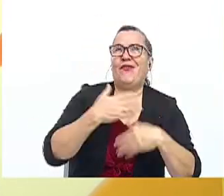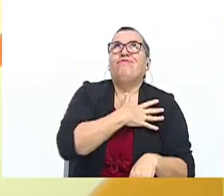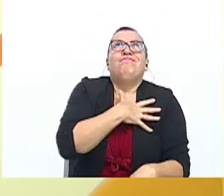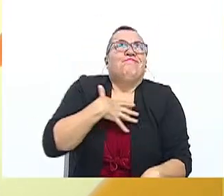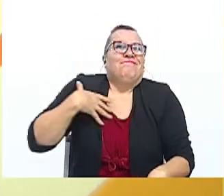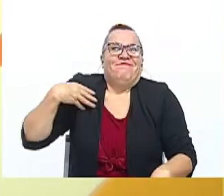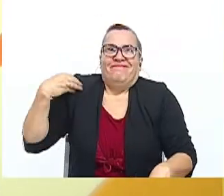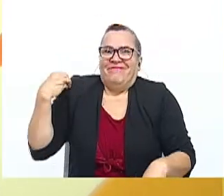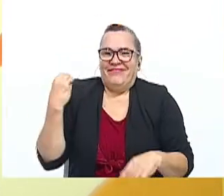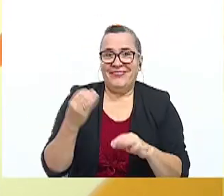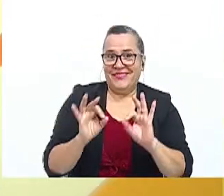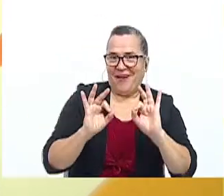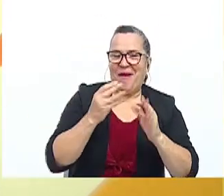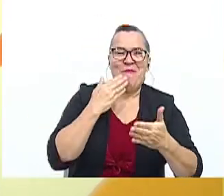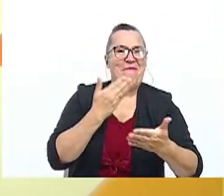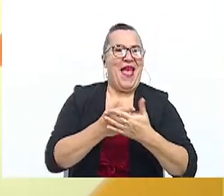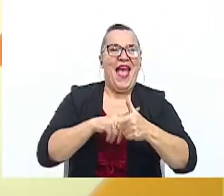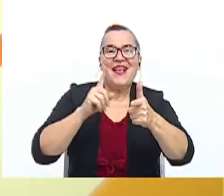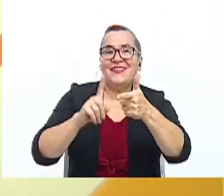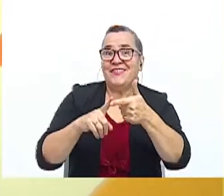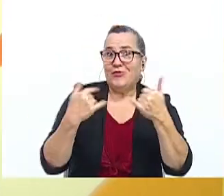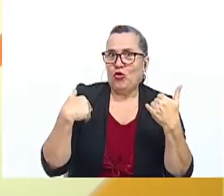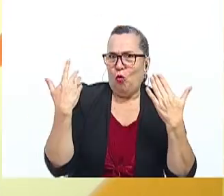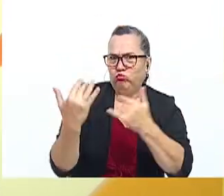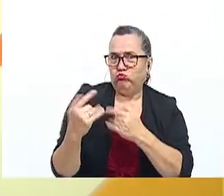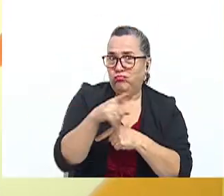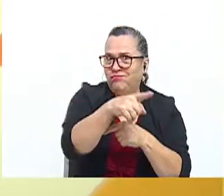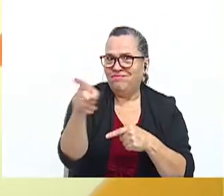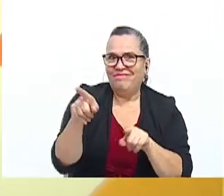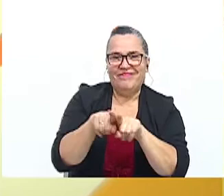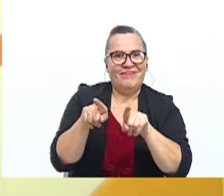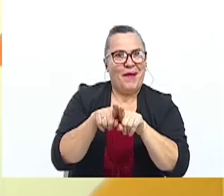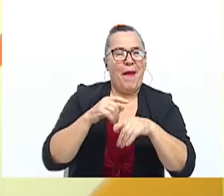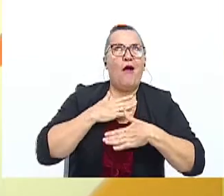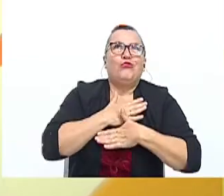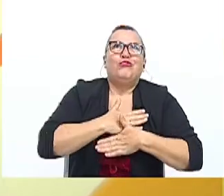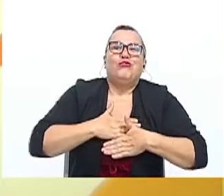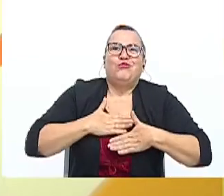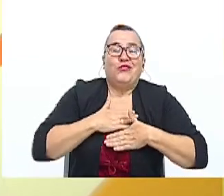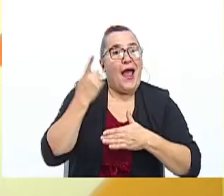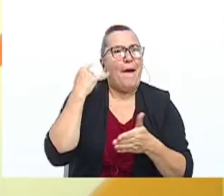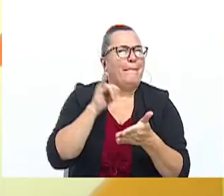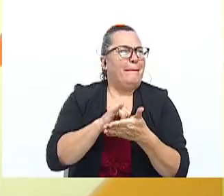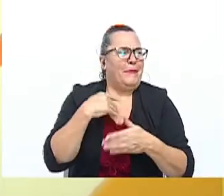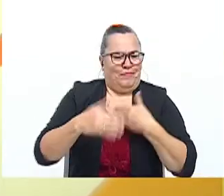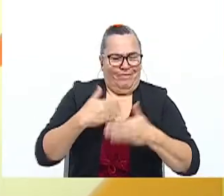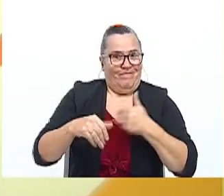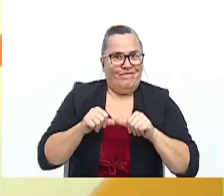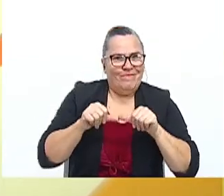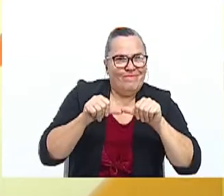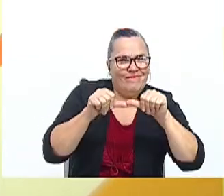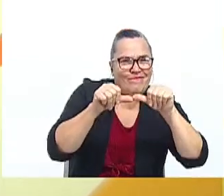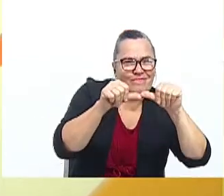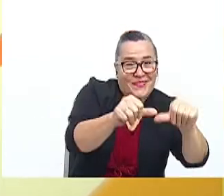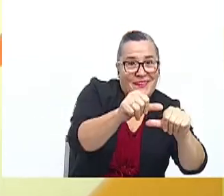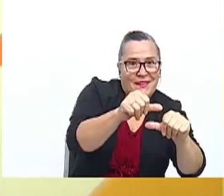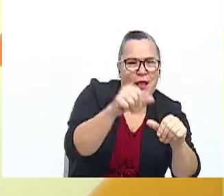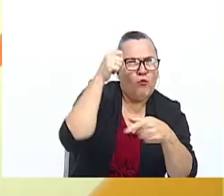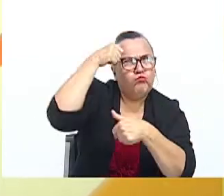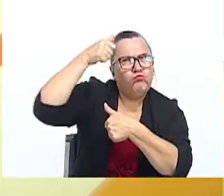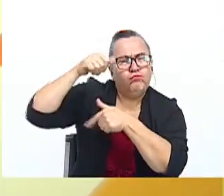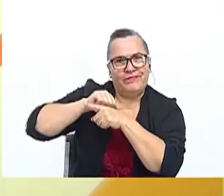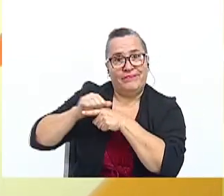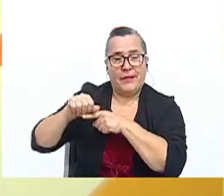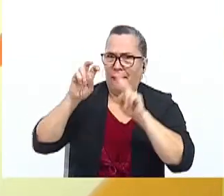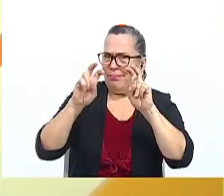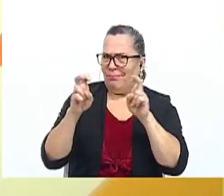gustó mucho. Muy bien, entonces yo espero que ustedes también la hayan disfrutado. Por eso vamos a hacer un pequeño repaso, a ver qué tal, cómo quedó